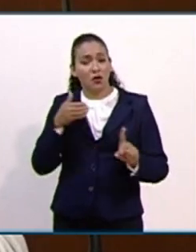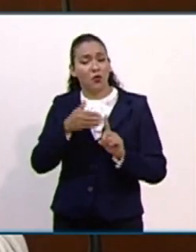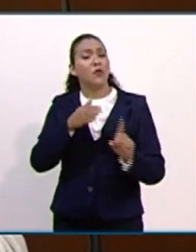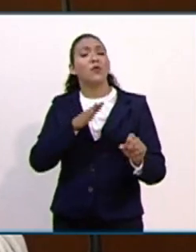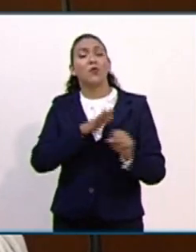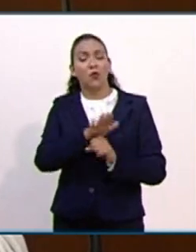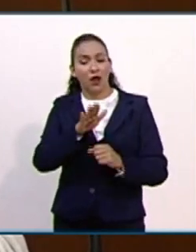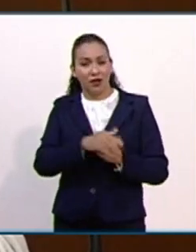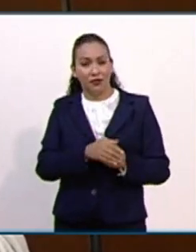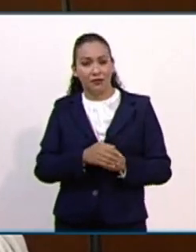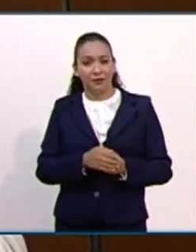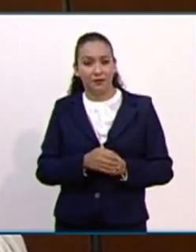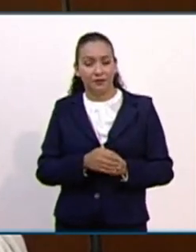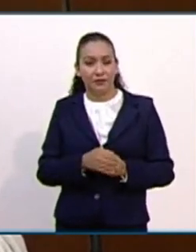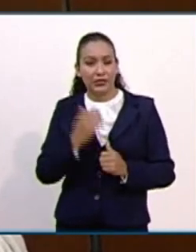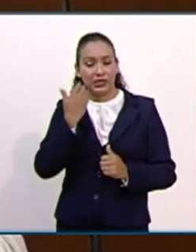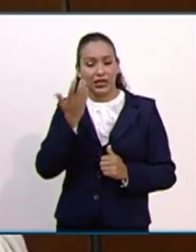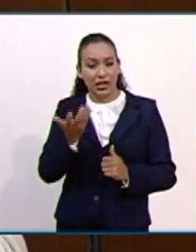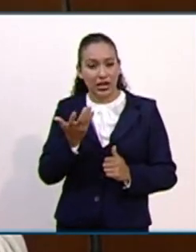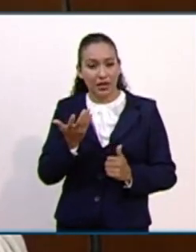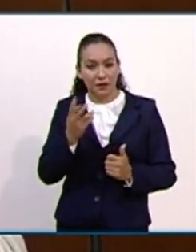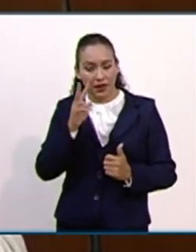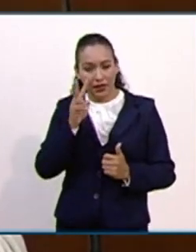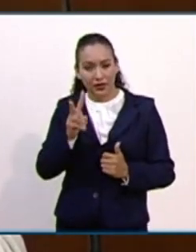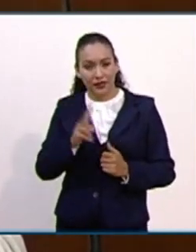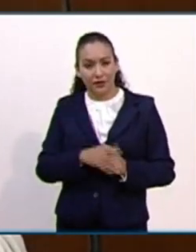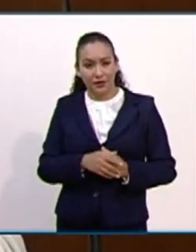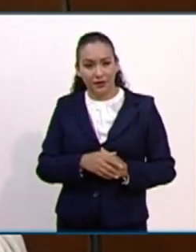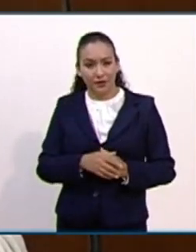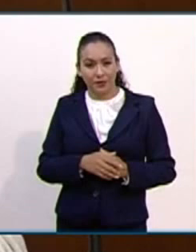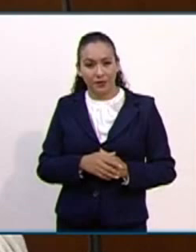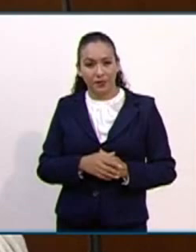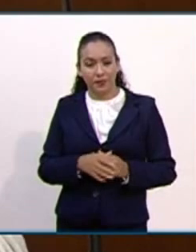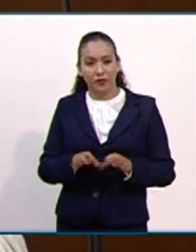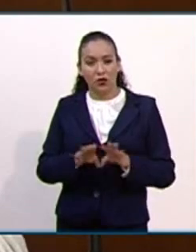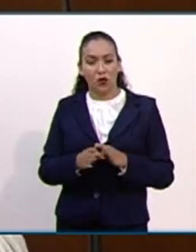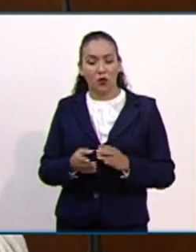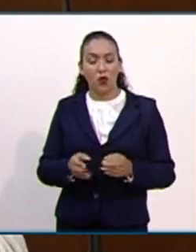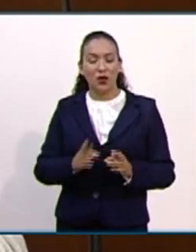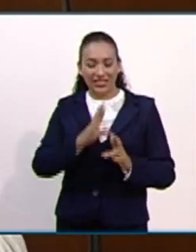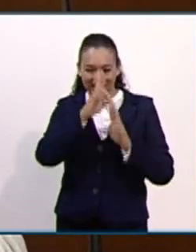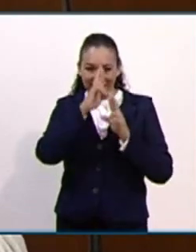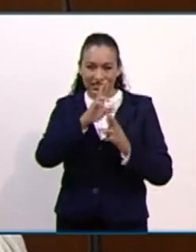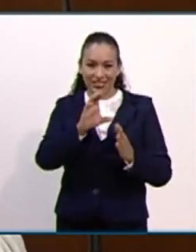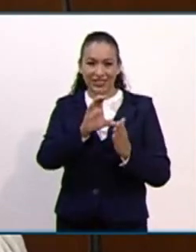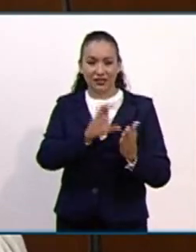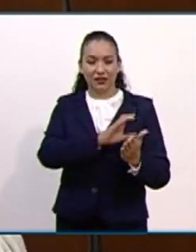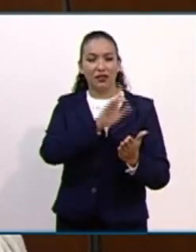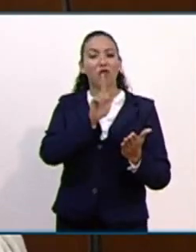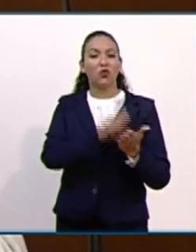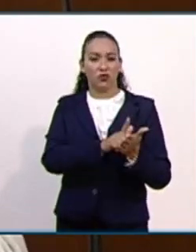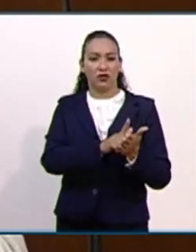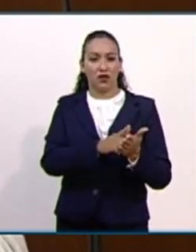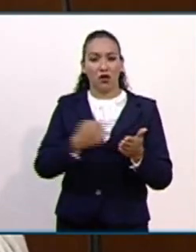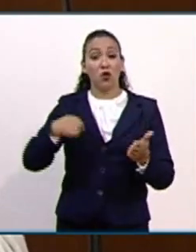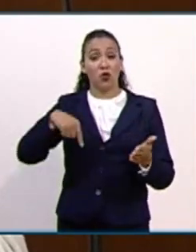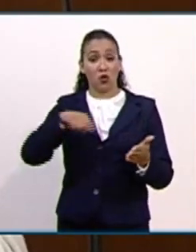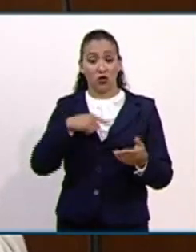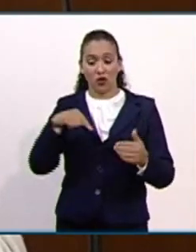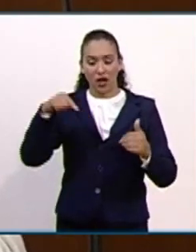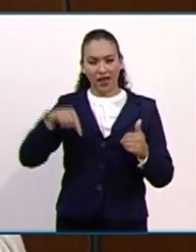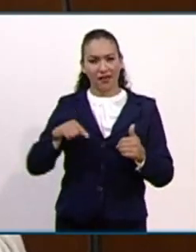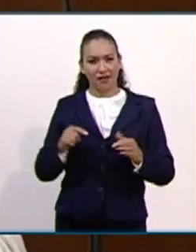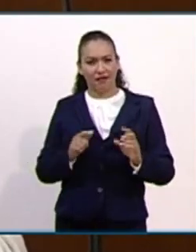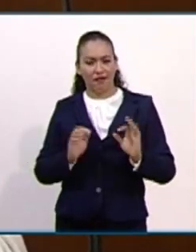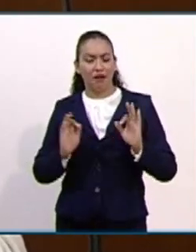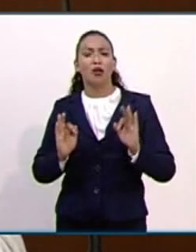buscó tratar de mantener lo que podríamos llamar el espíritu constitucional de lo que hemos tenido como Guardia Nacional, como